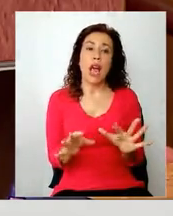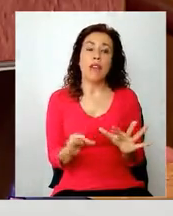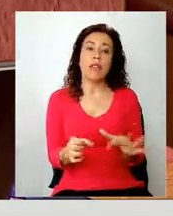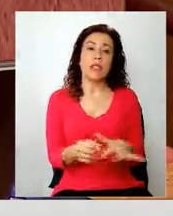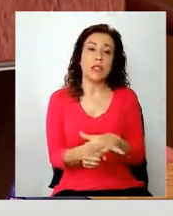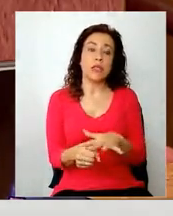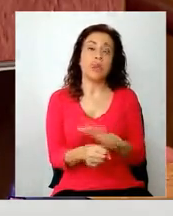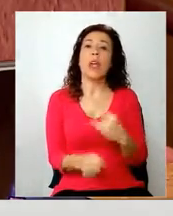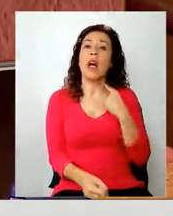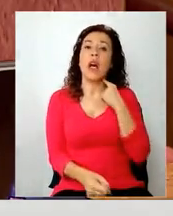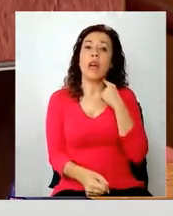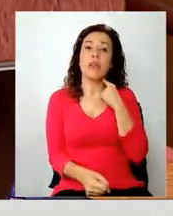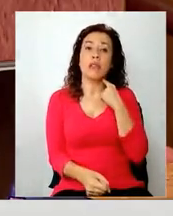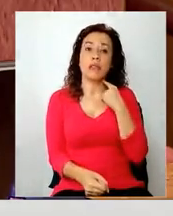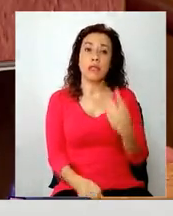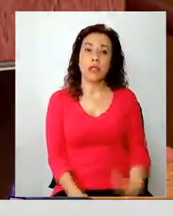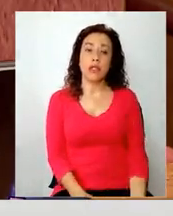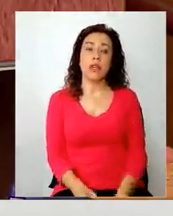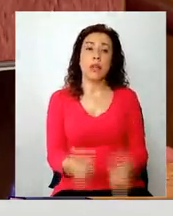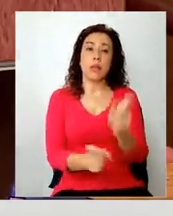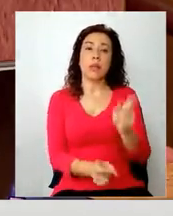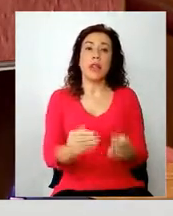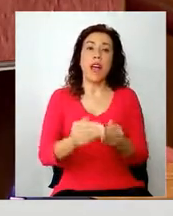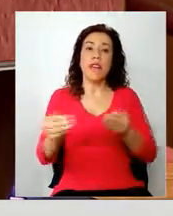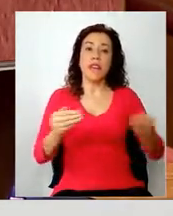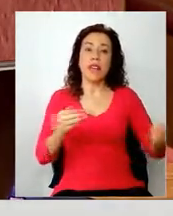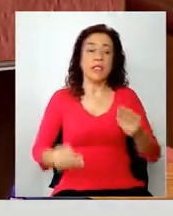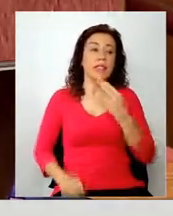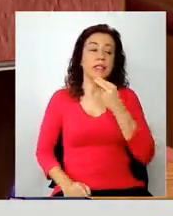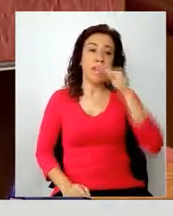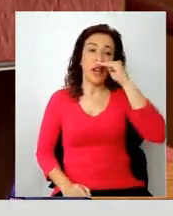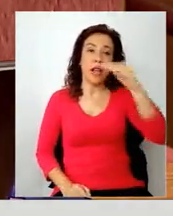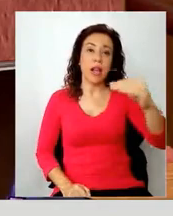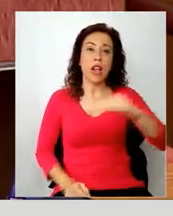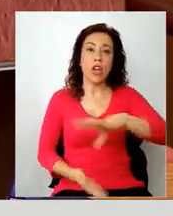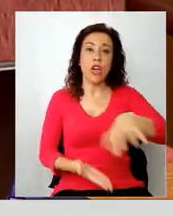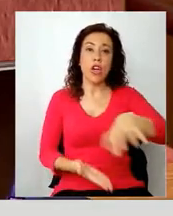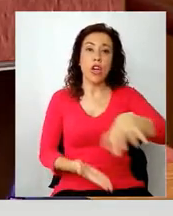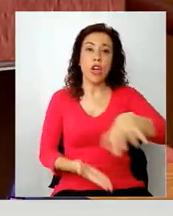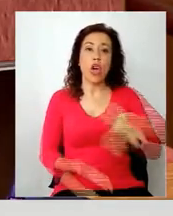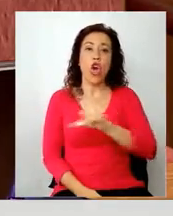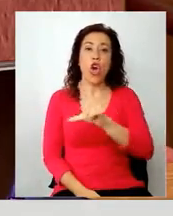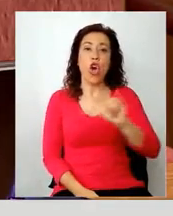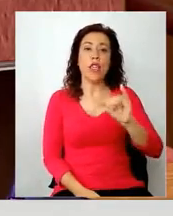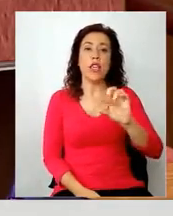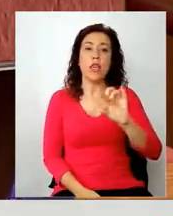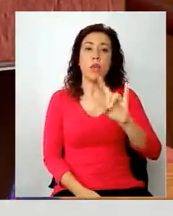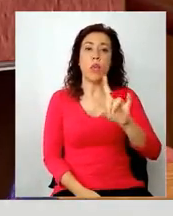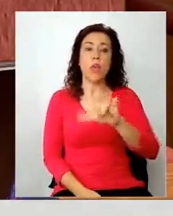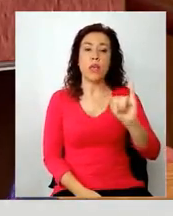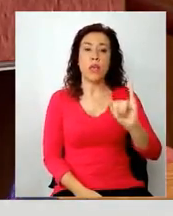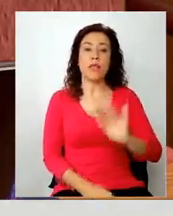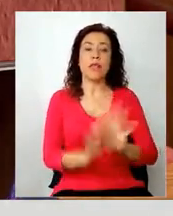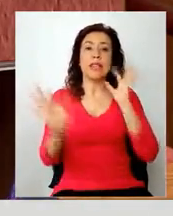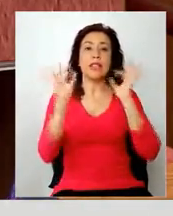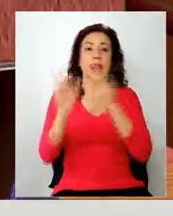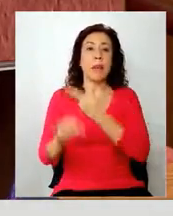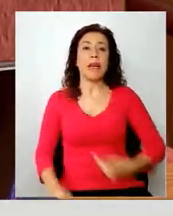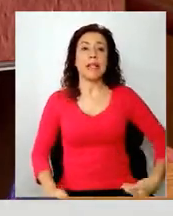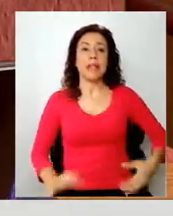a los vecinos del sector rural de la comuna de collipulli he dicho señorita presidenta Muchas gracias